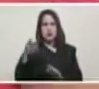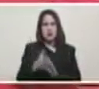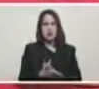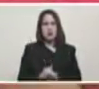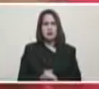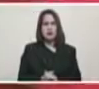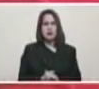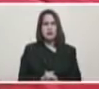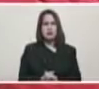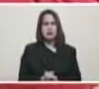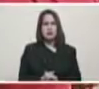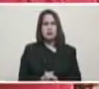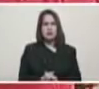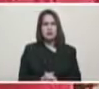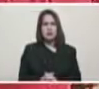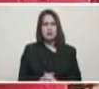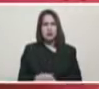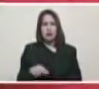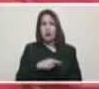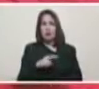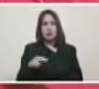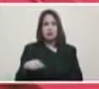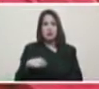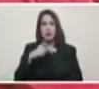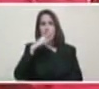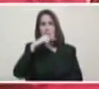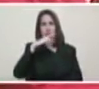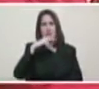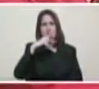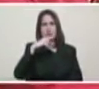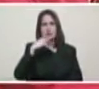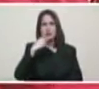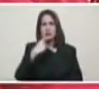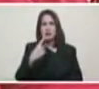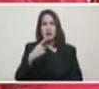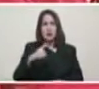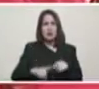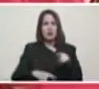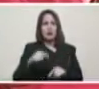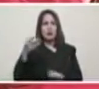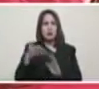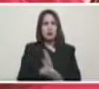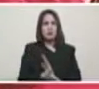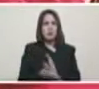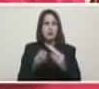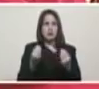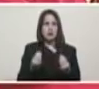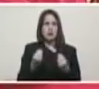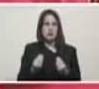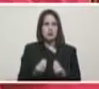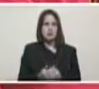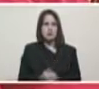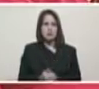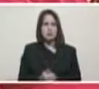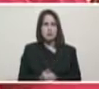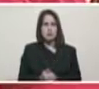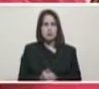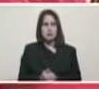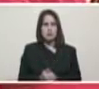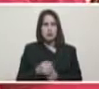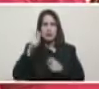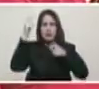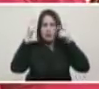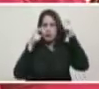venezolano nos declaramos antiimperialista bolivariano chavista y